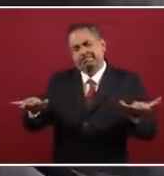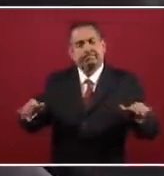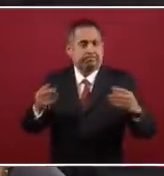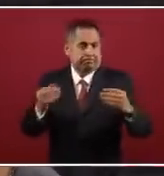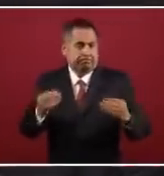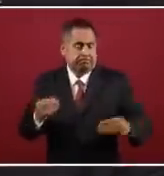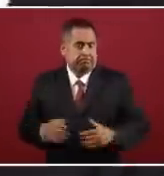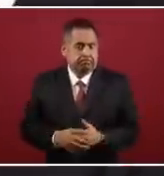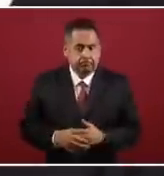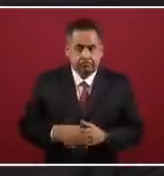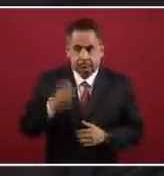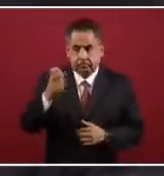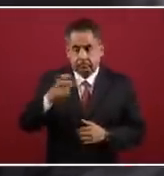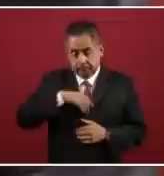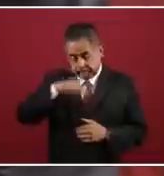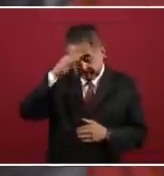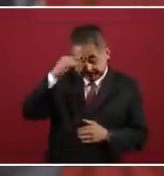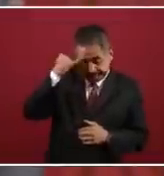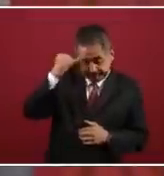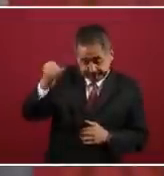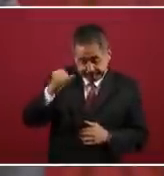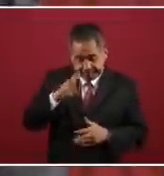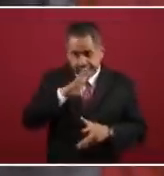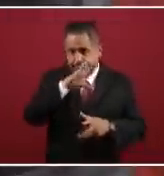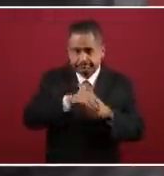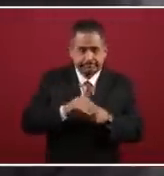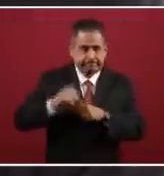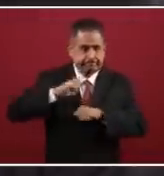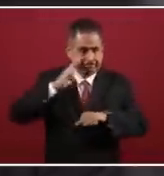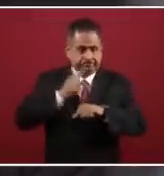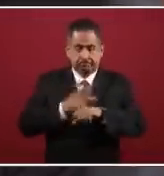eso esta estrategia de integrar